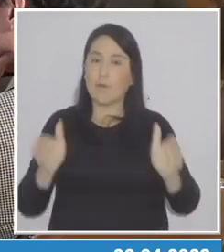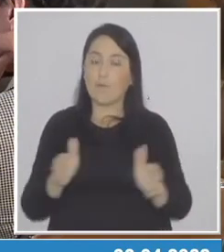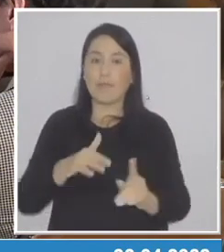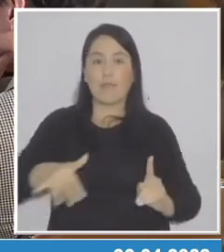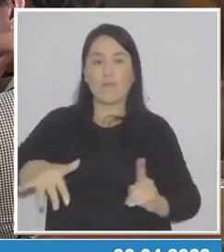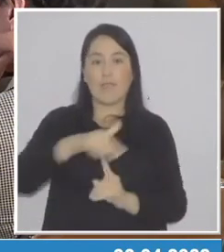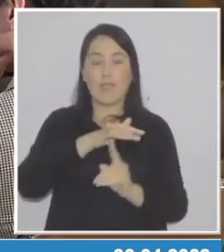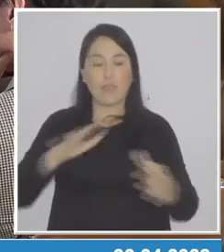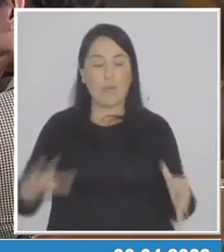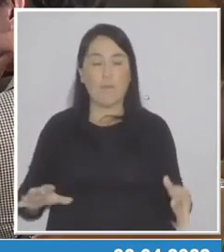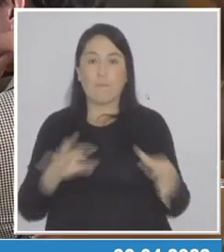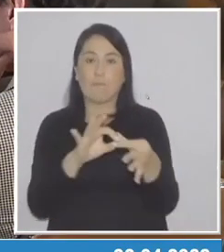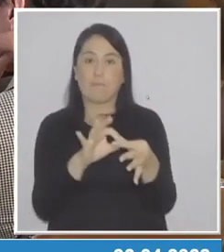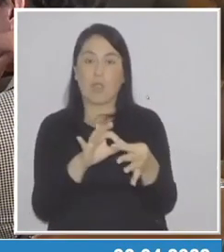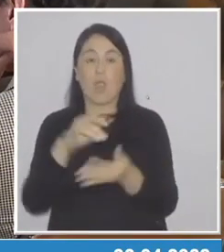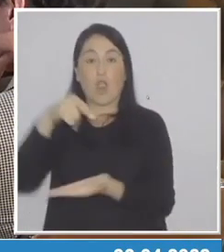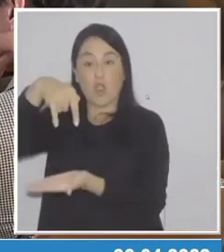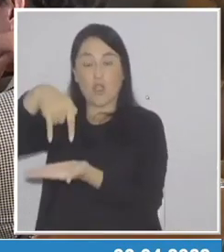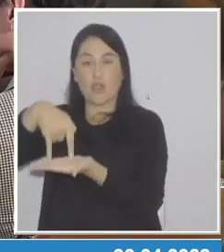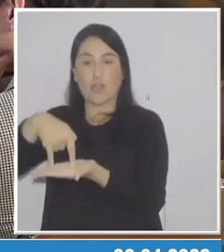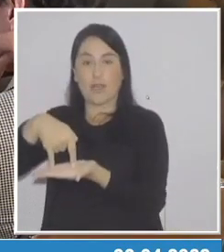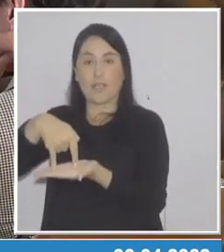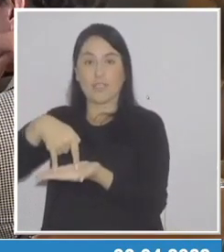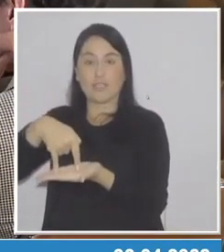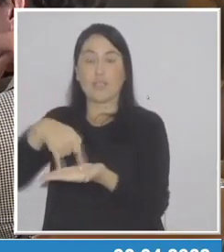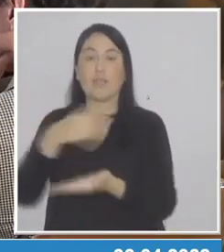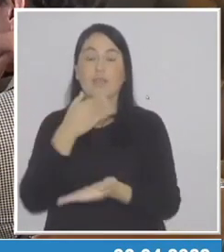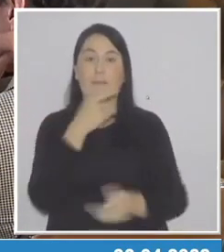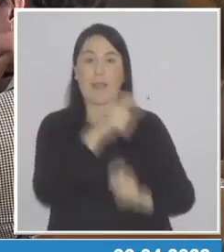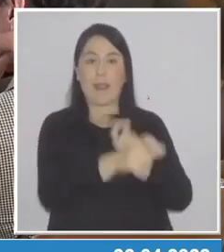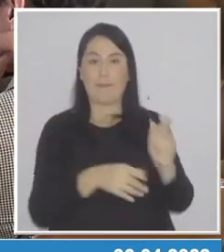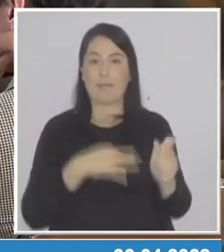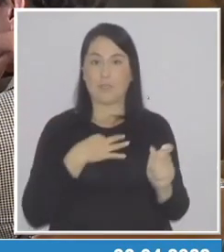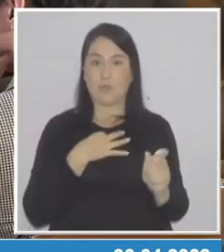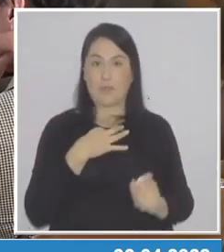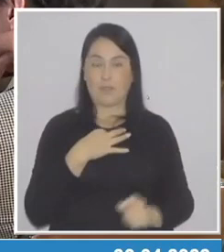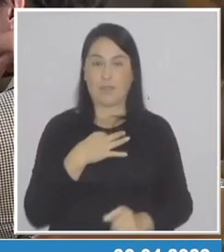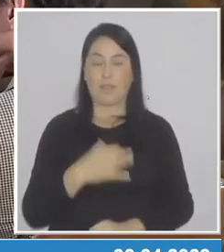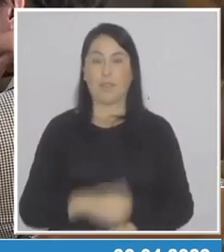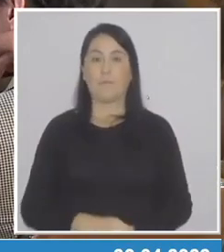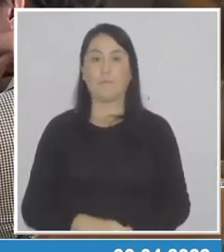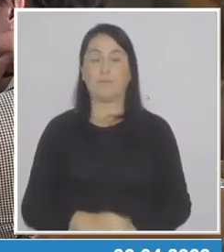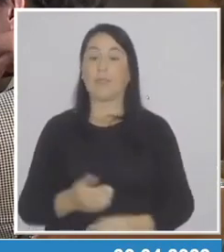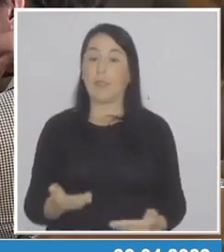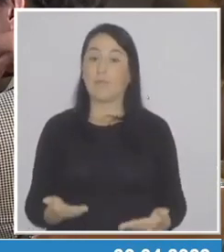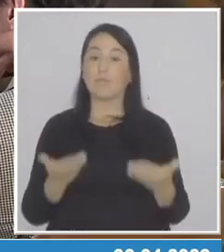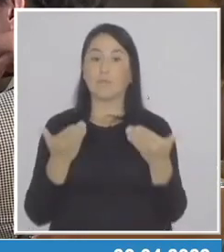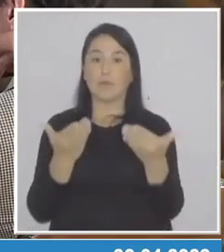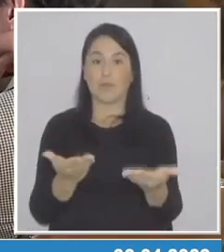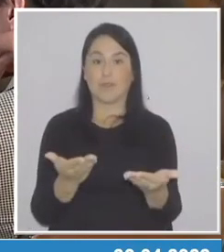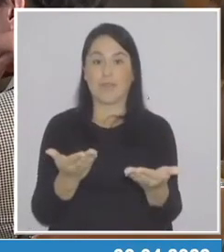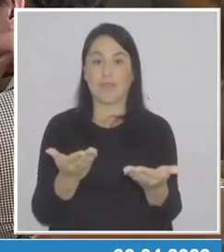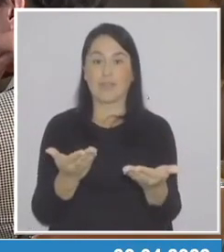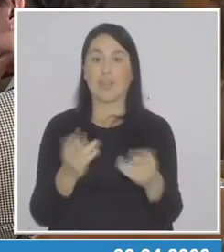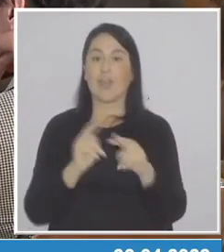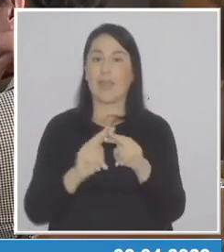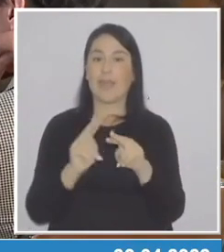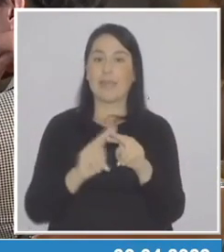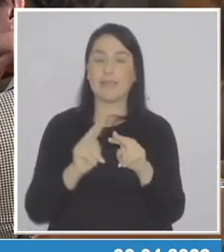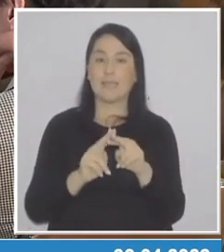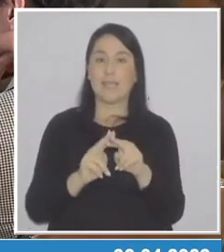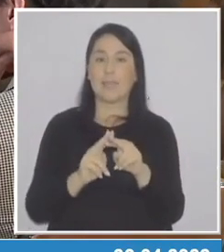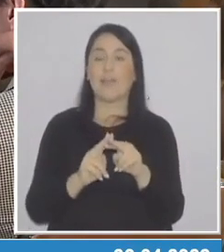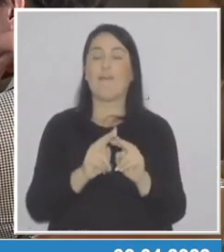vinculación entre el Congreso Nacional y la ciudadanía, poniendo a su disposición el acervo bibliográfico,